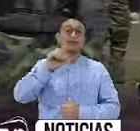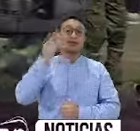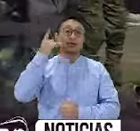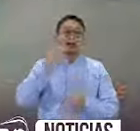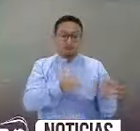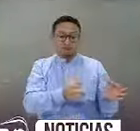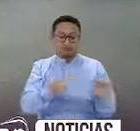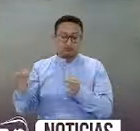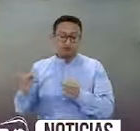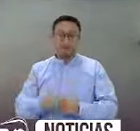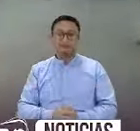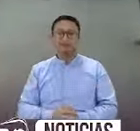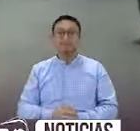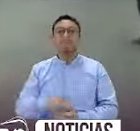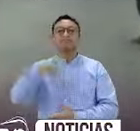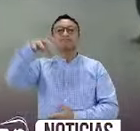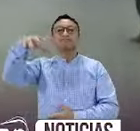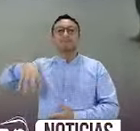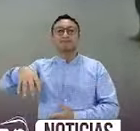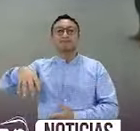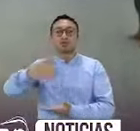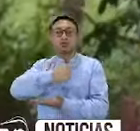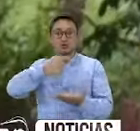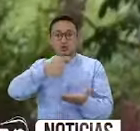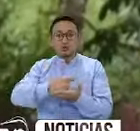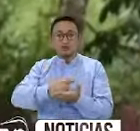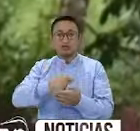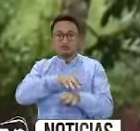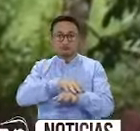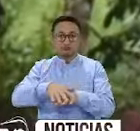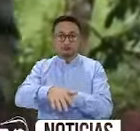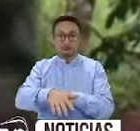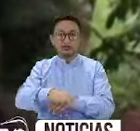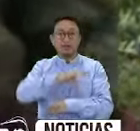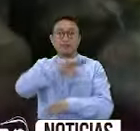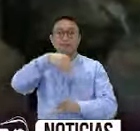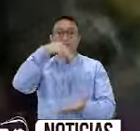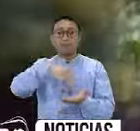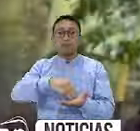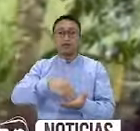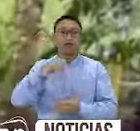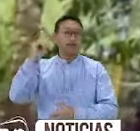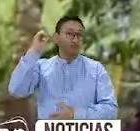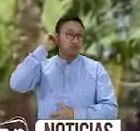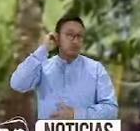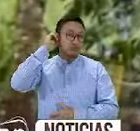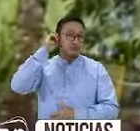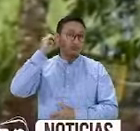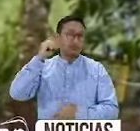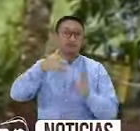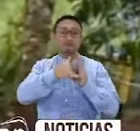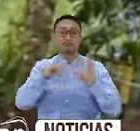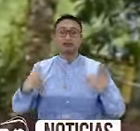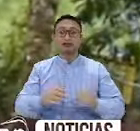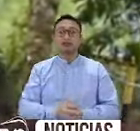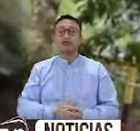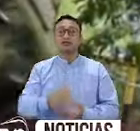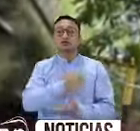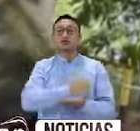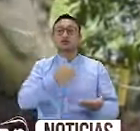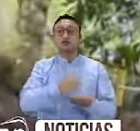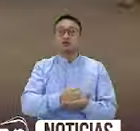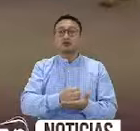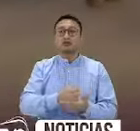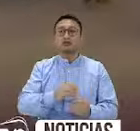adicionales en las provincias del guayas los ríos manabí Orellana Santa Helena el oro y el